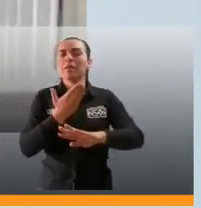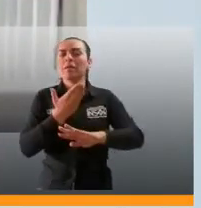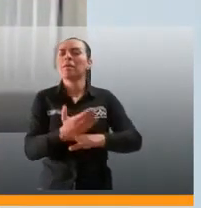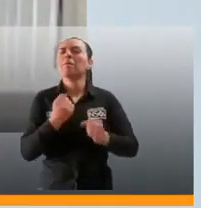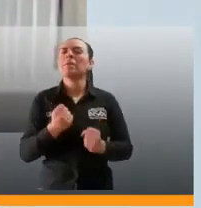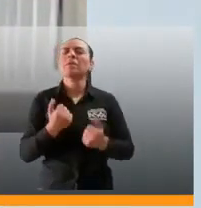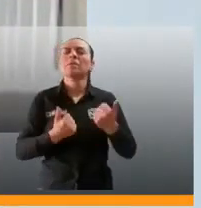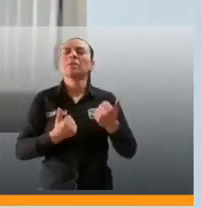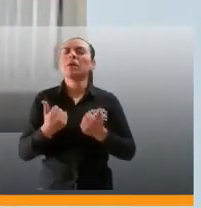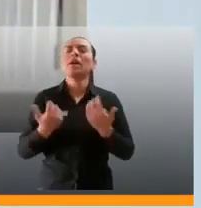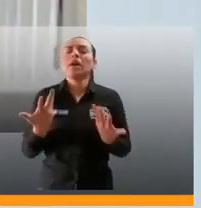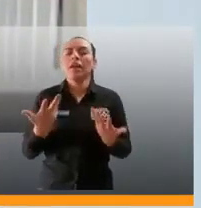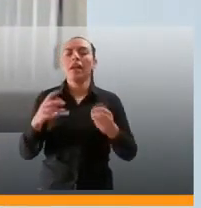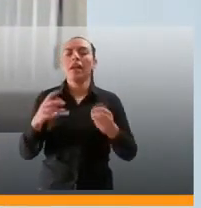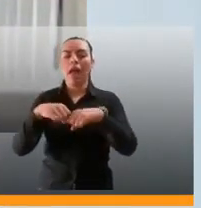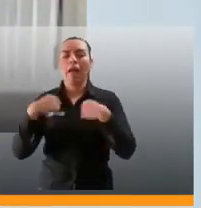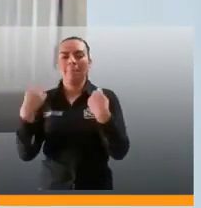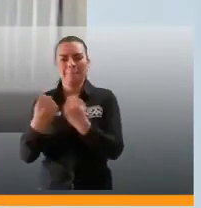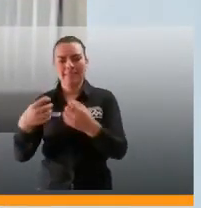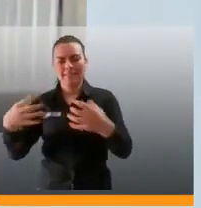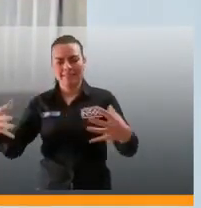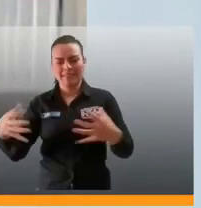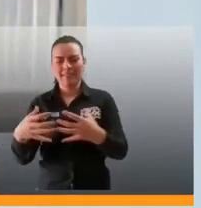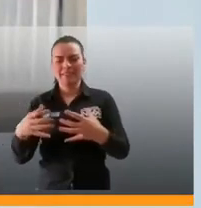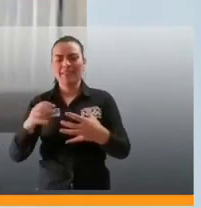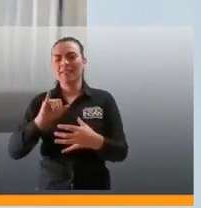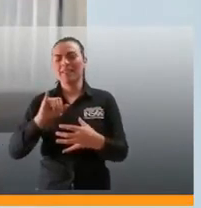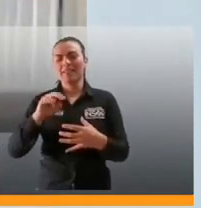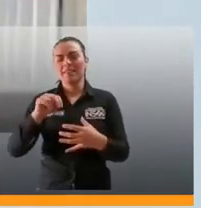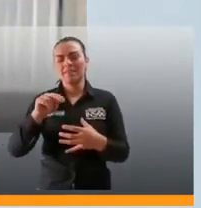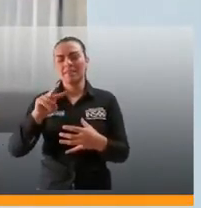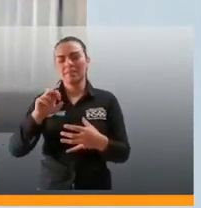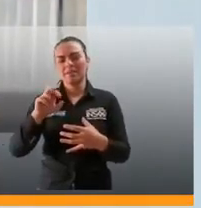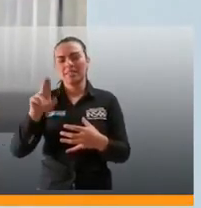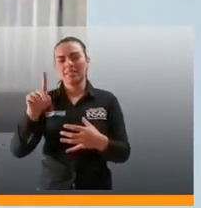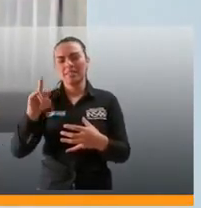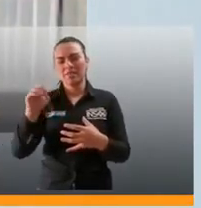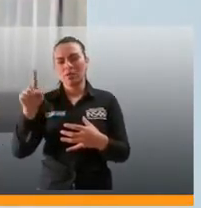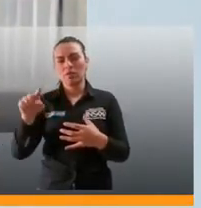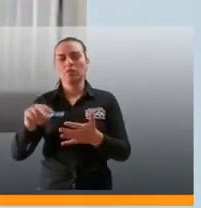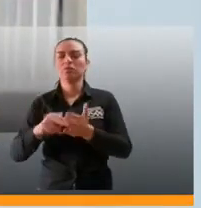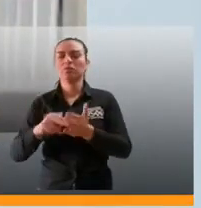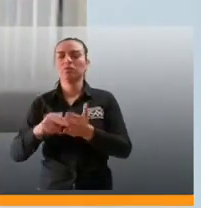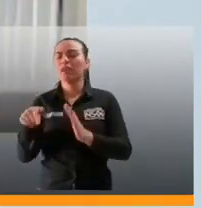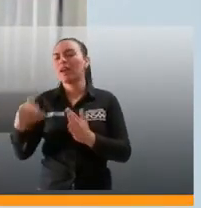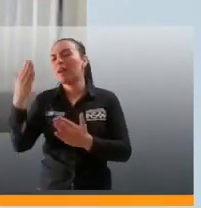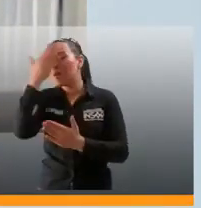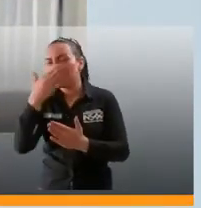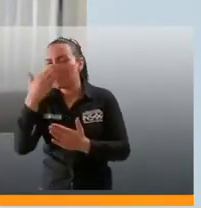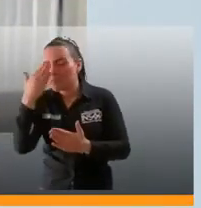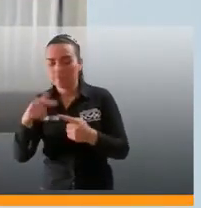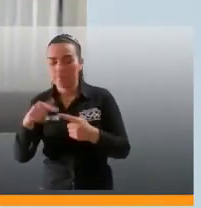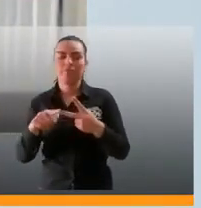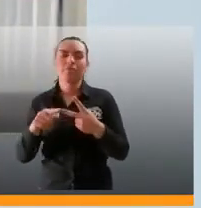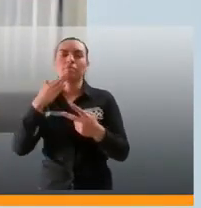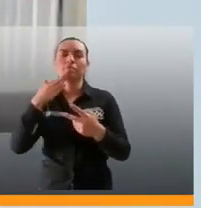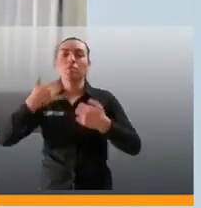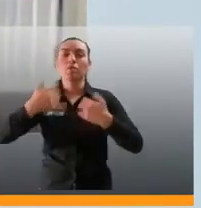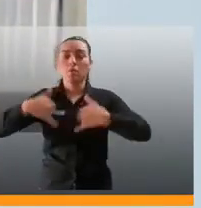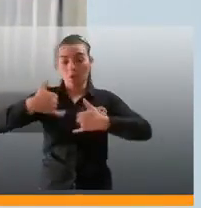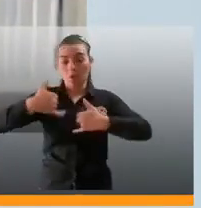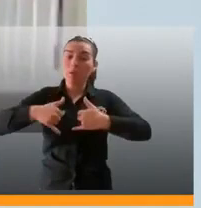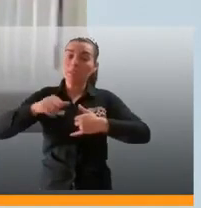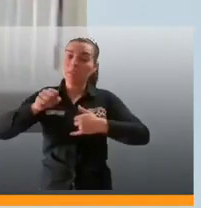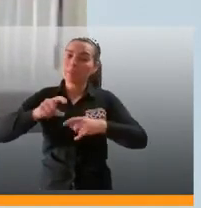de ambientes inmersivos. ¿Qué son los ambientes inmersivos? Estamos hablando de simuladores, de juegos serios, de lo